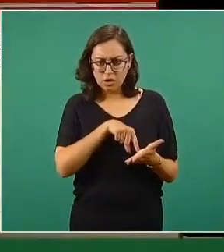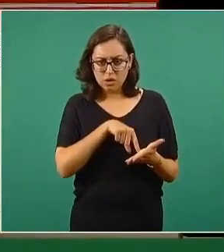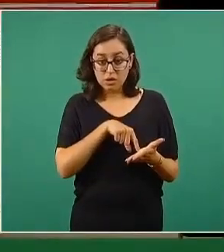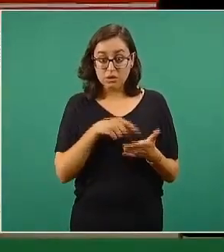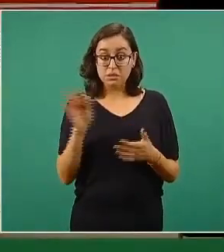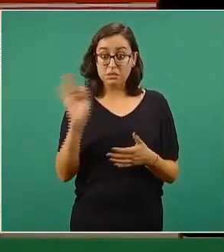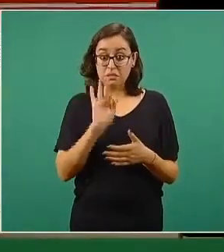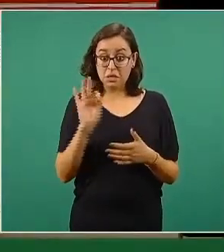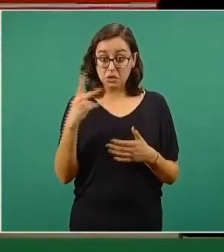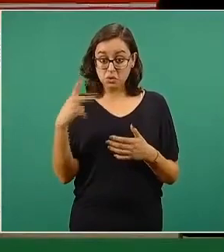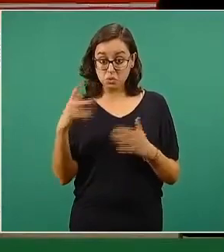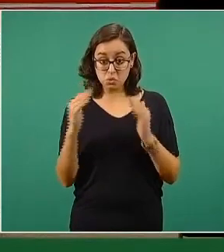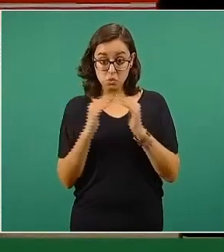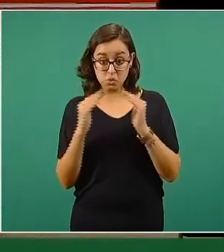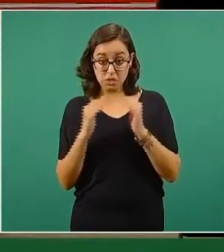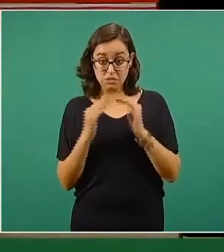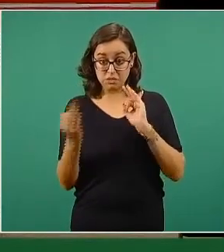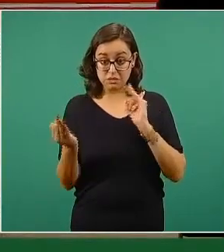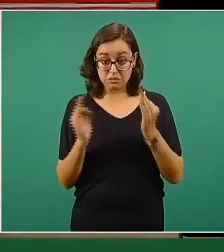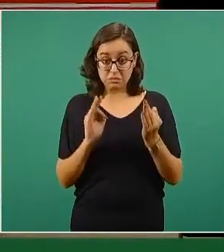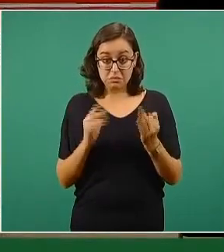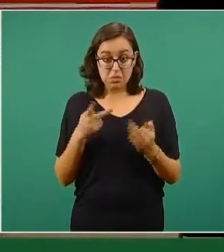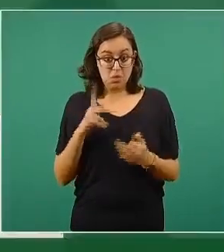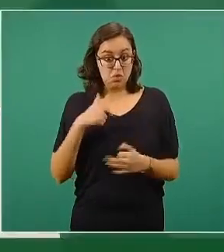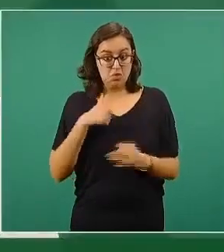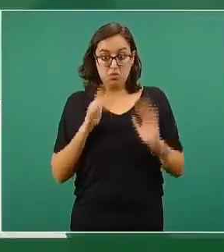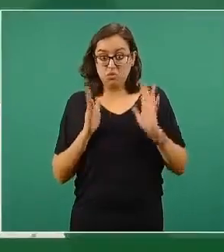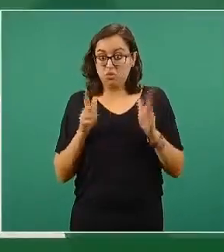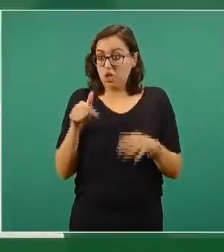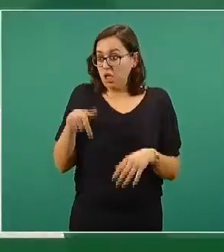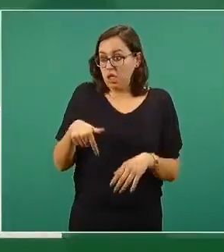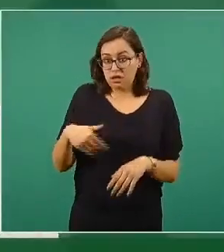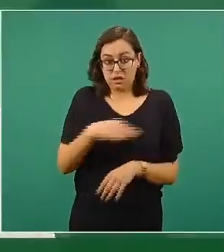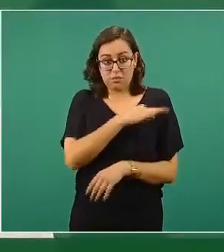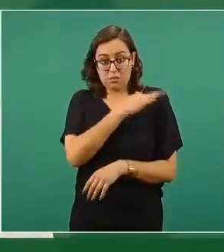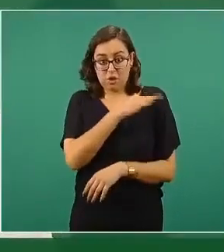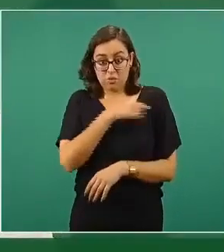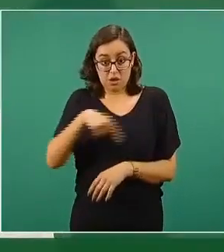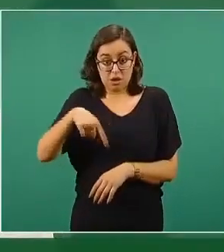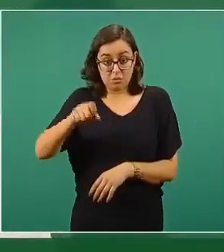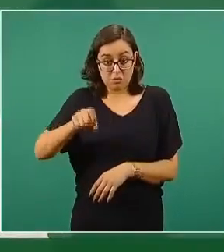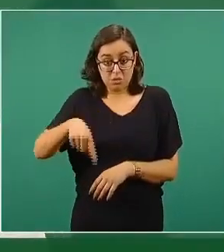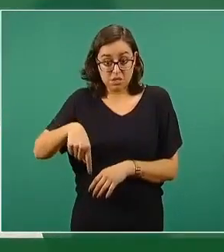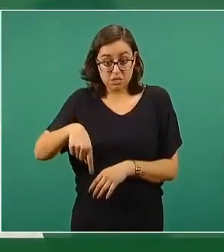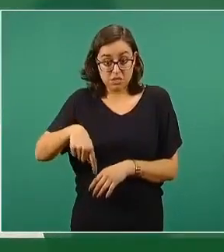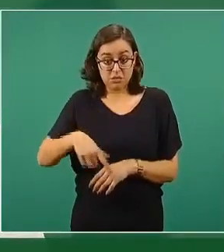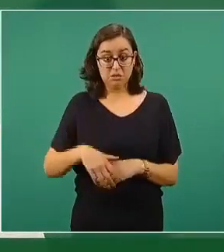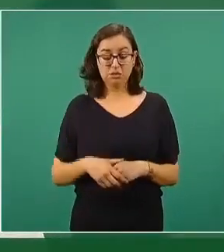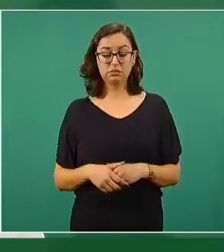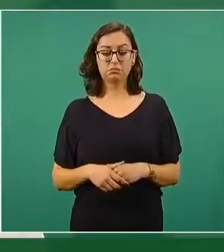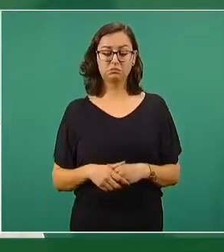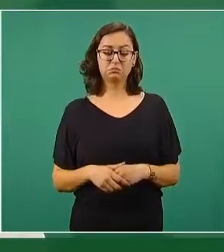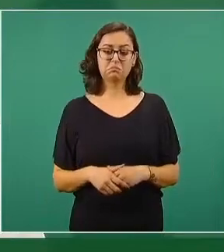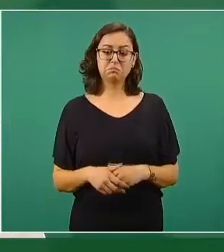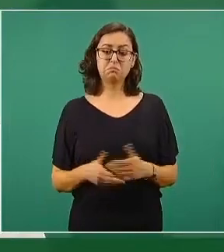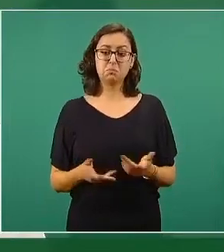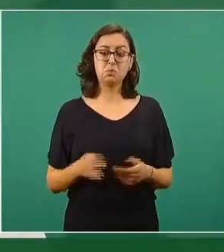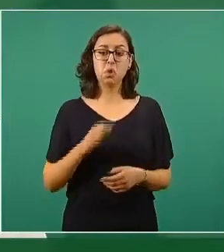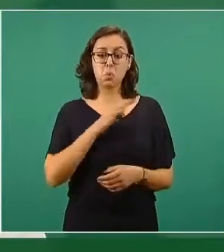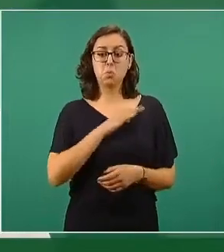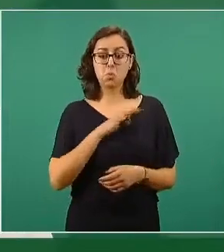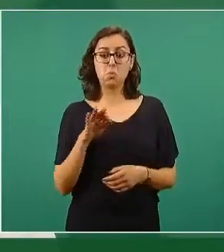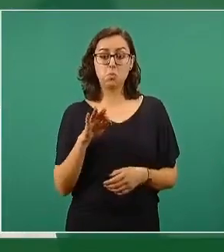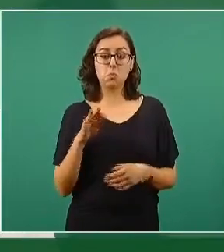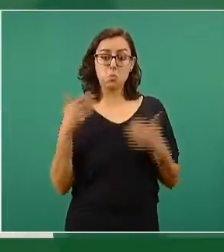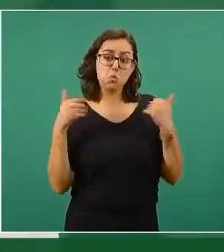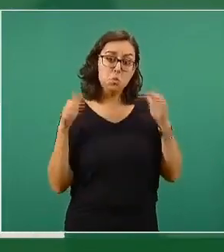vivienda, posiblemente. Exactamente. Y lo que dice, si ya estoy en mi centro de vacunación, vacúnenme ahí. Exactamente. En principio puede ser práctico.